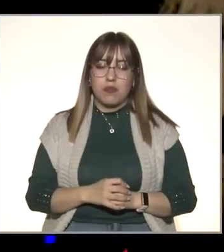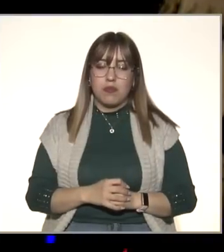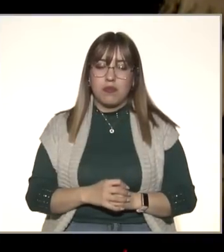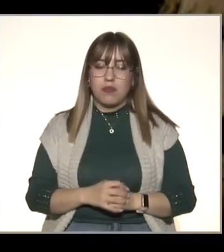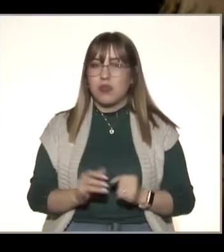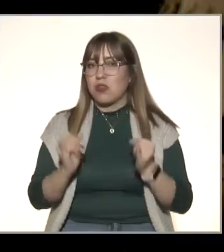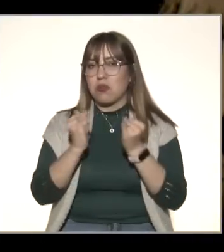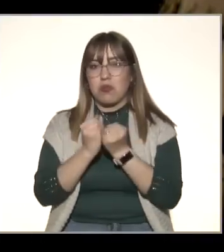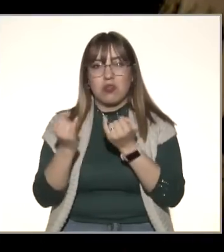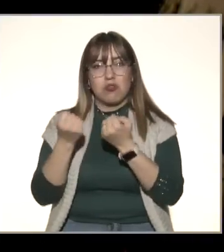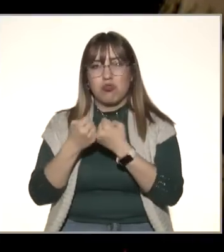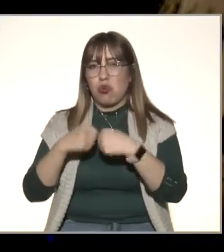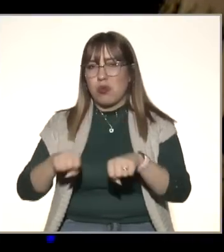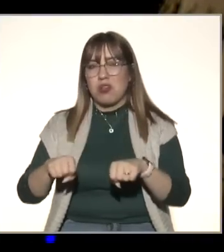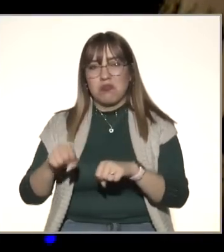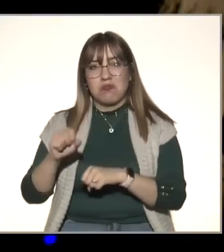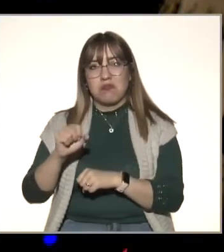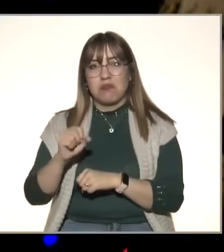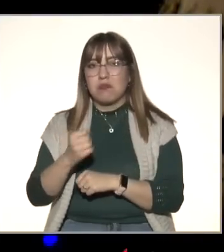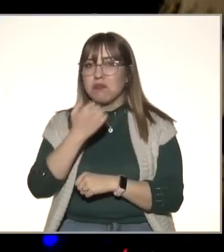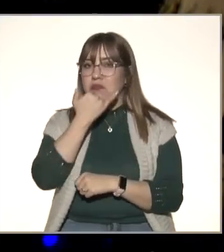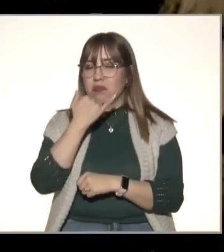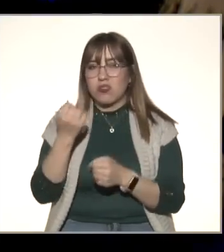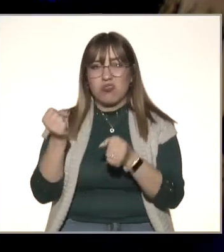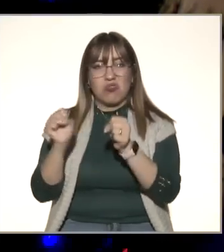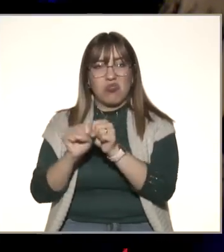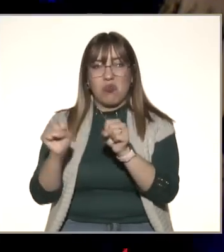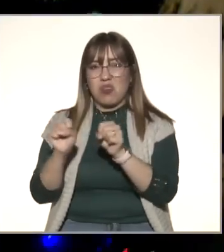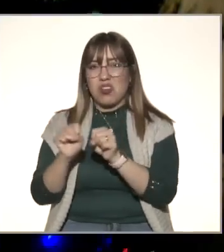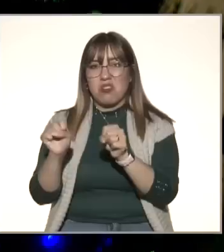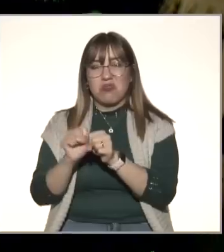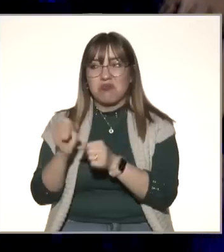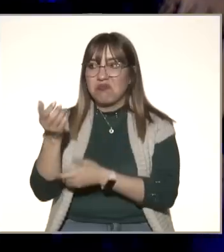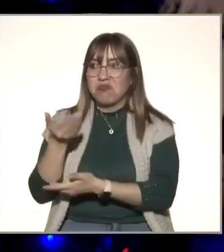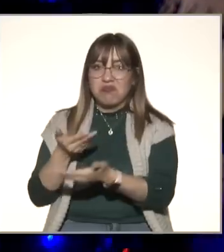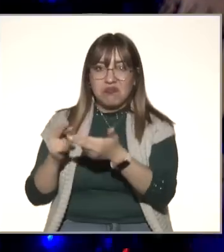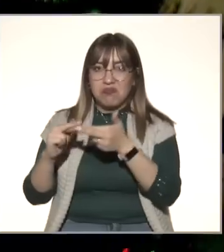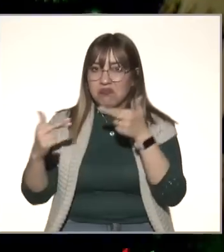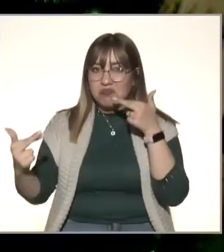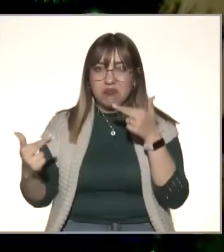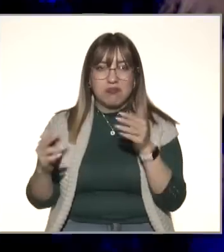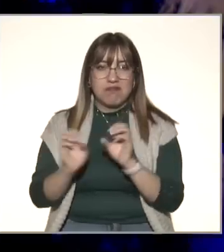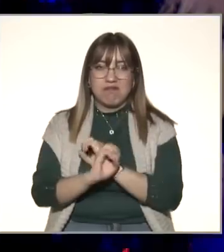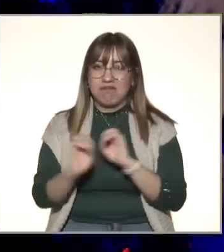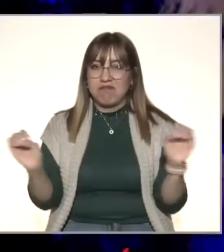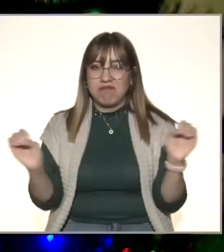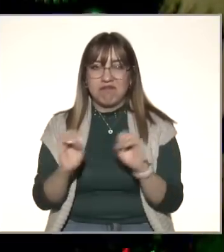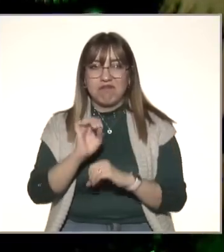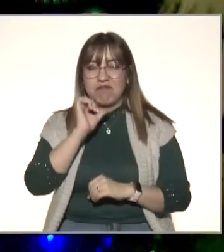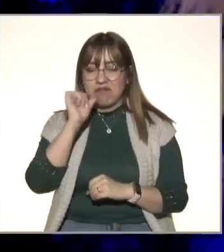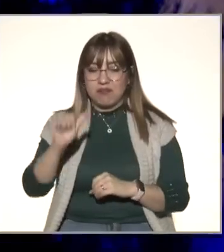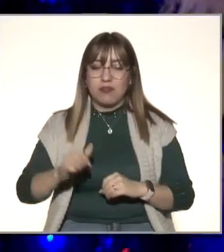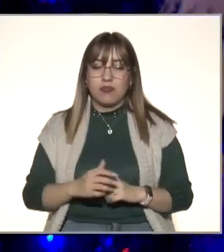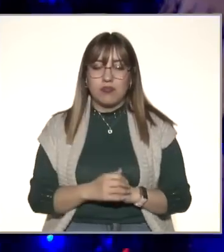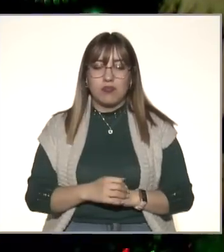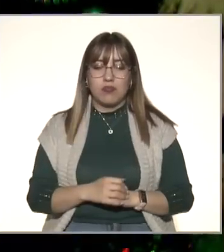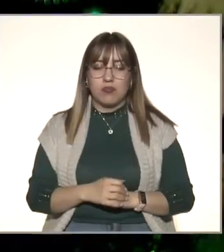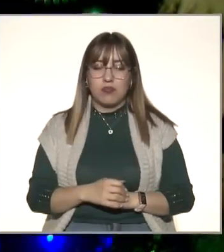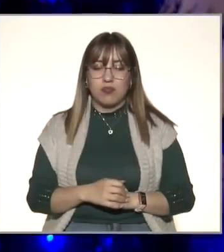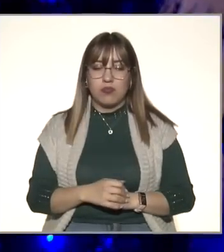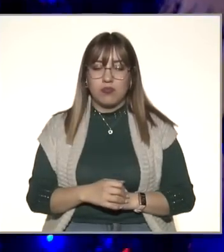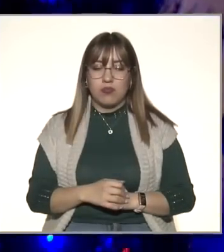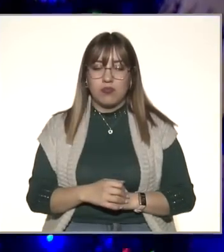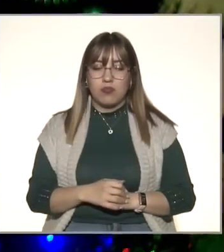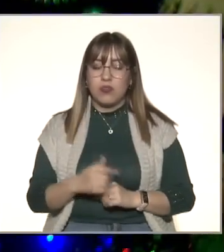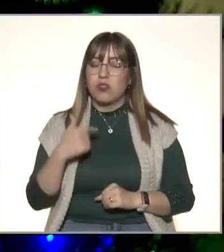eso. Ya no nos reunimos, cada quien en su casa. Pues yo prefiero